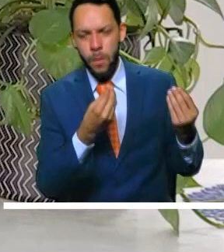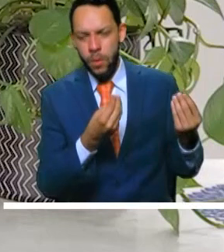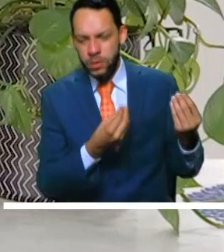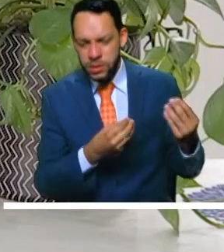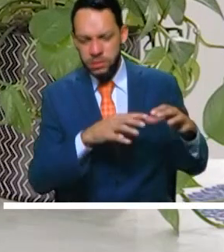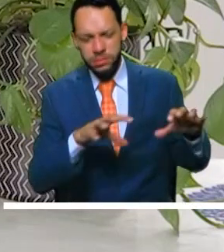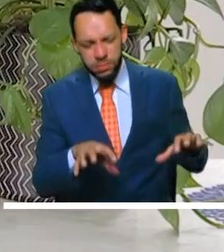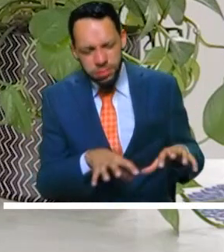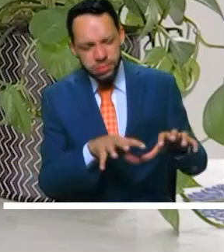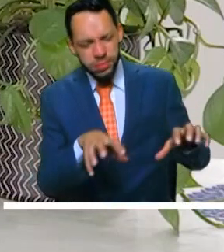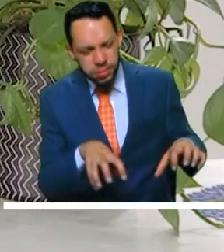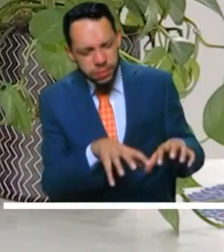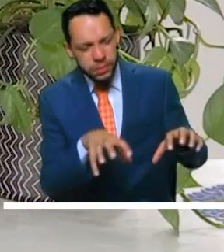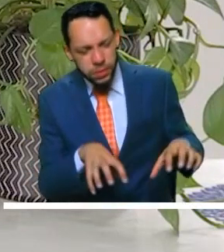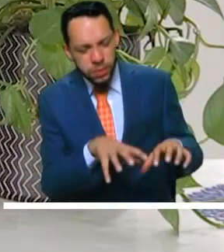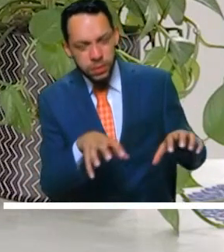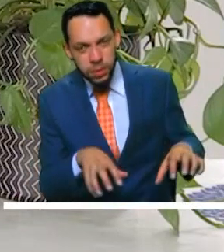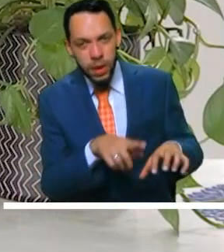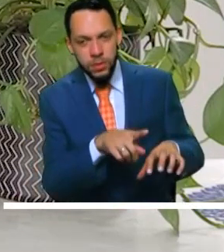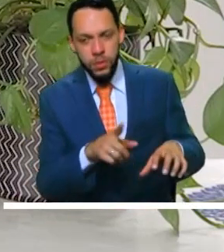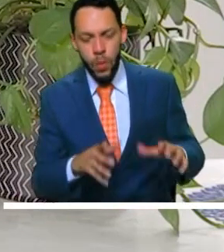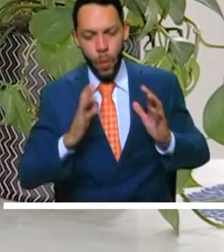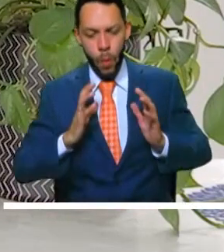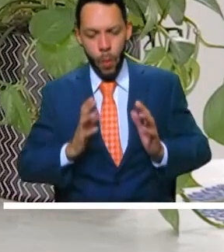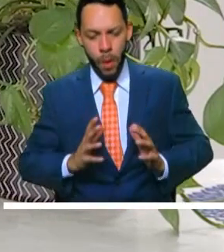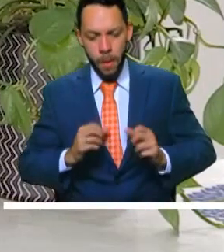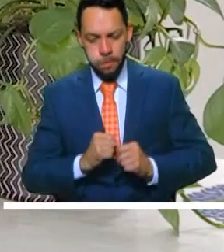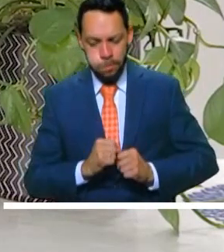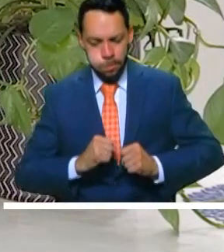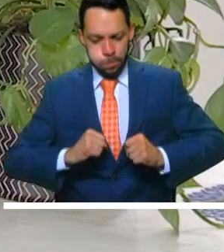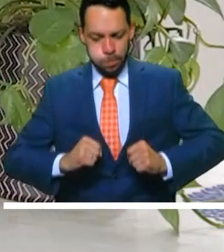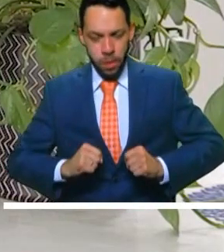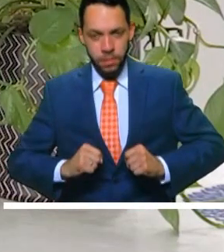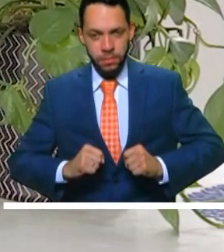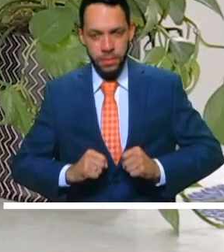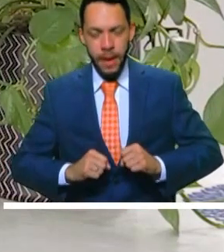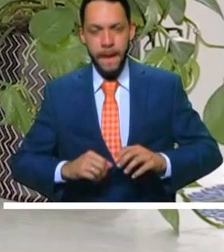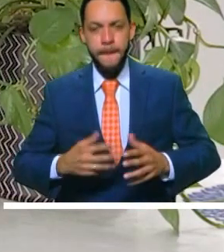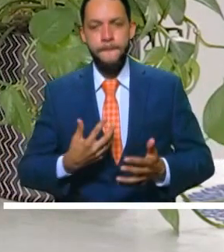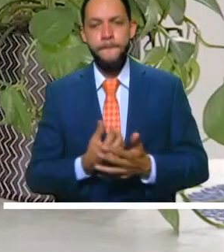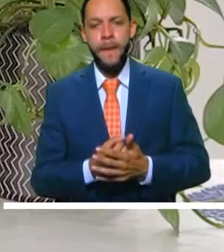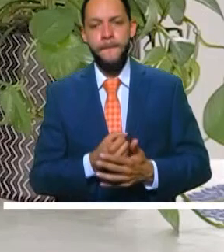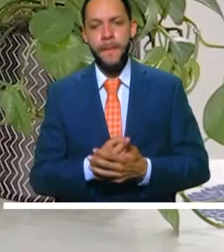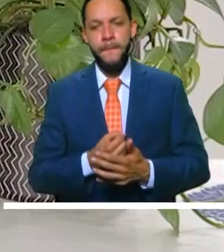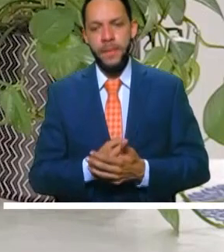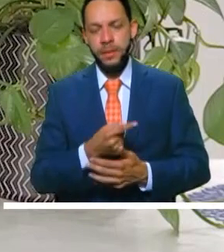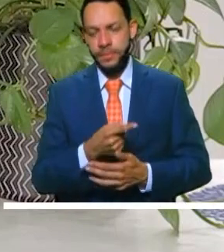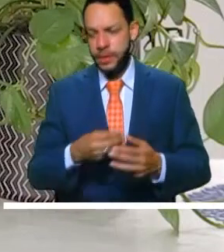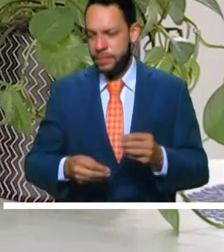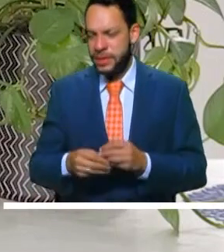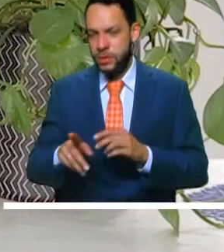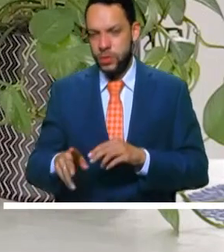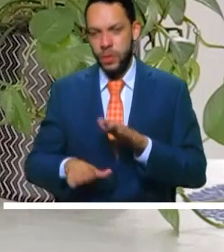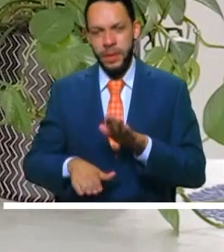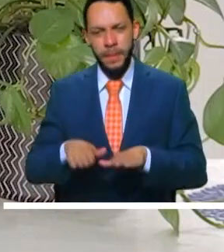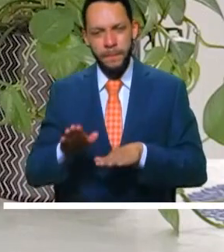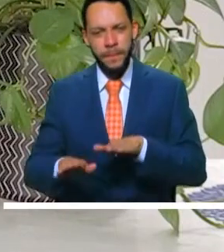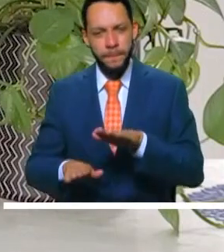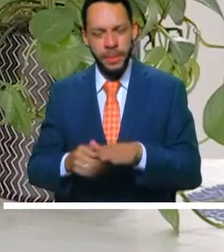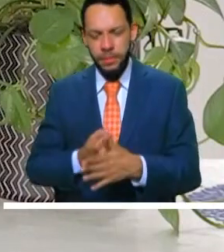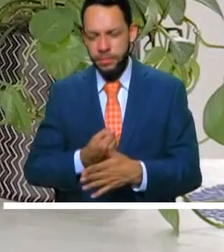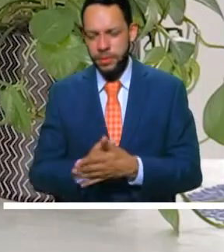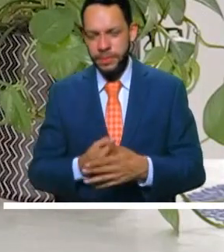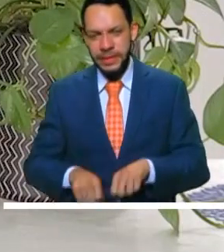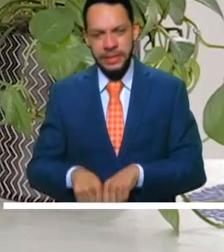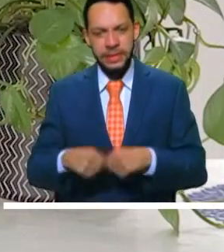que generan inflamación, oxidación, permeabilidad intestinal. El camino de la permeabilidad intestinal es como el primer